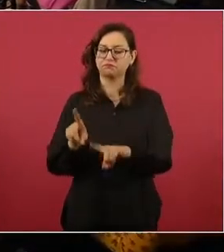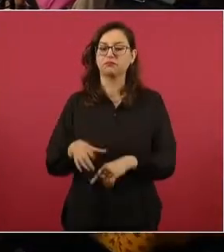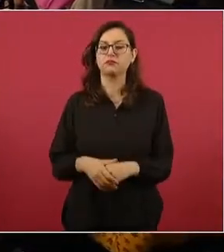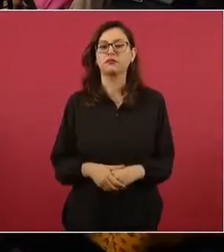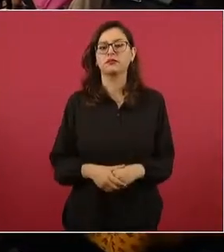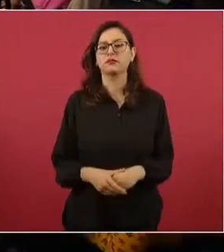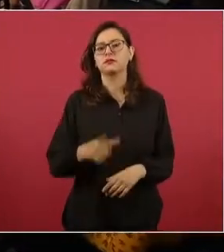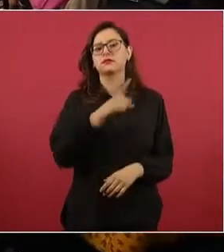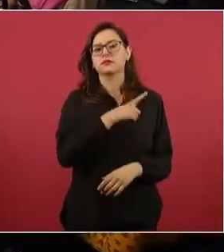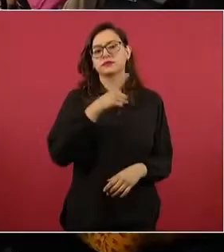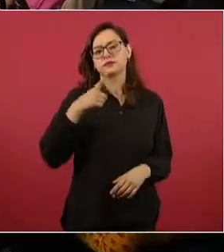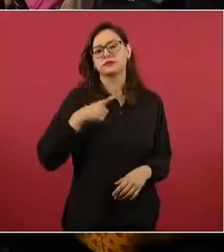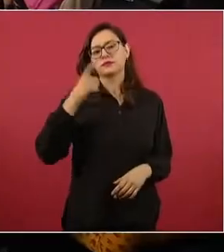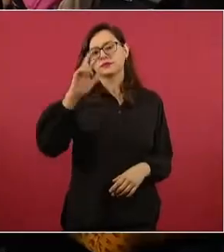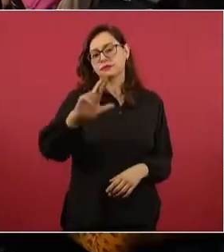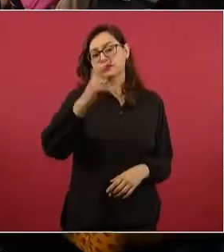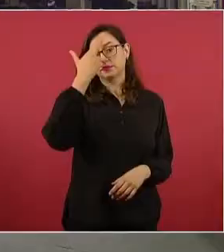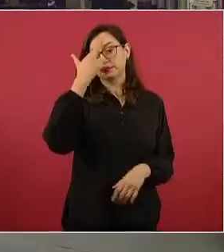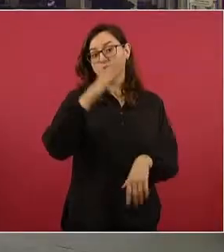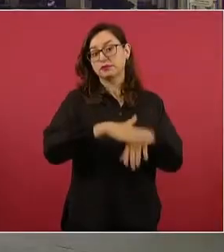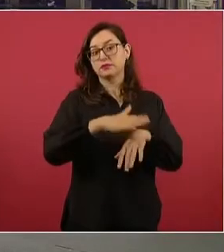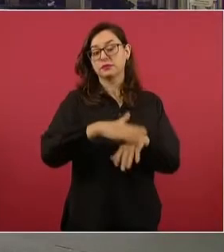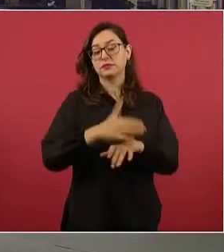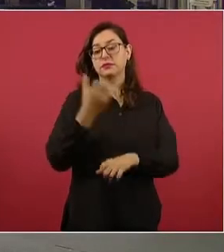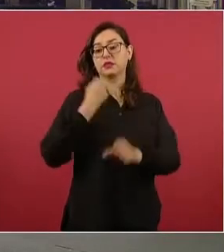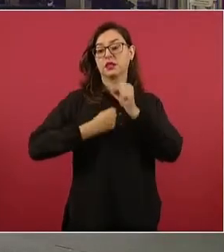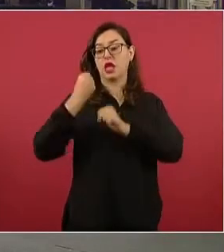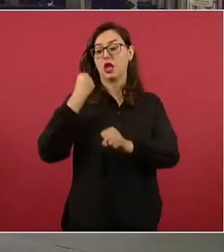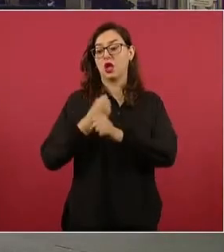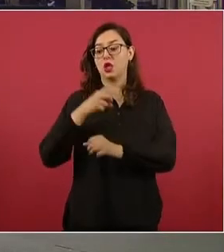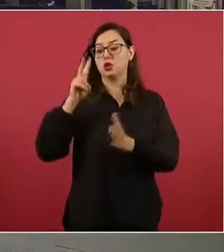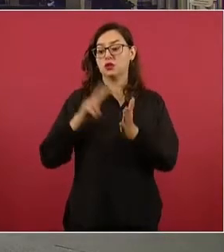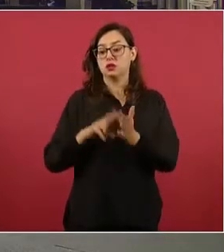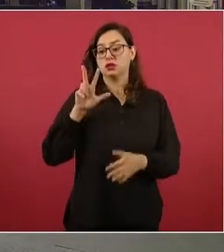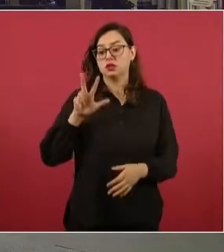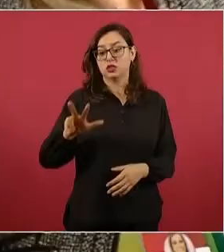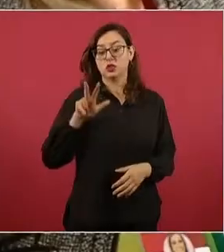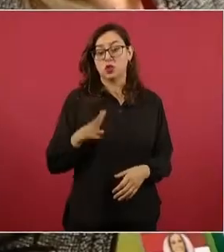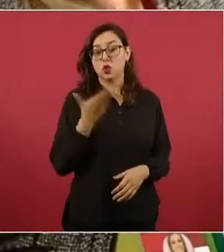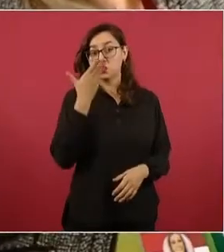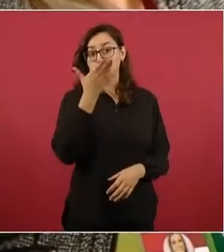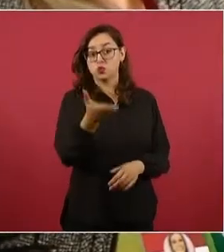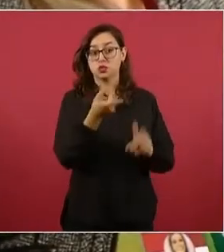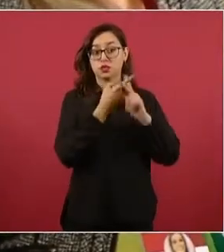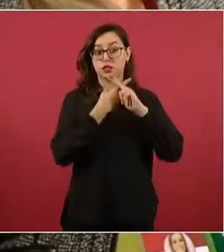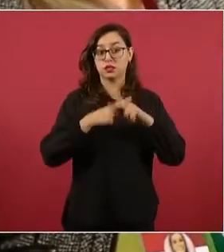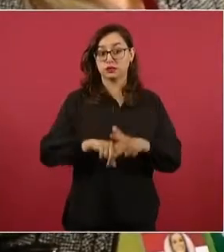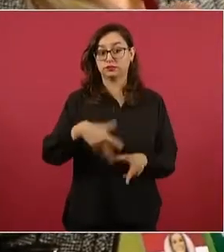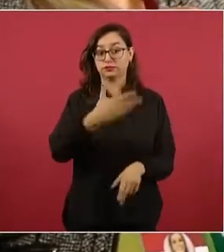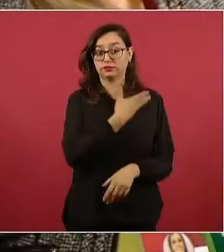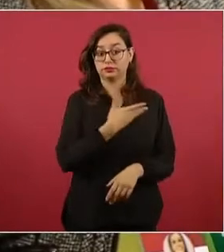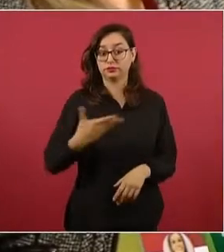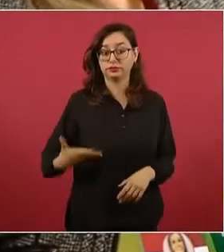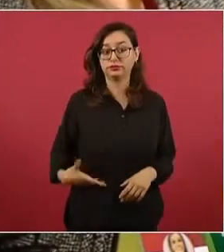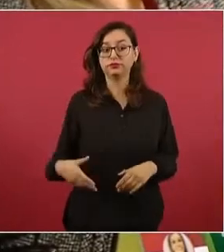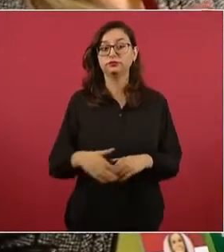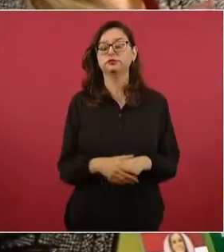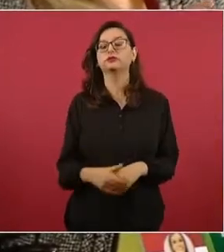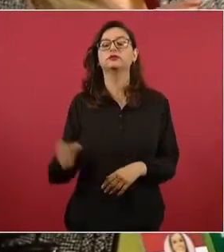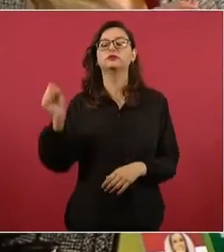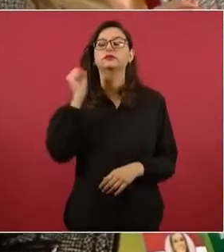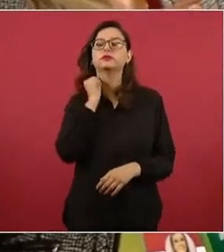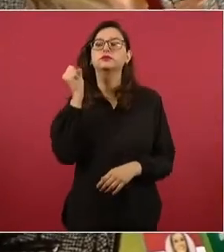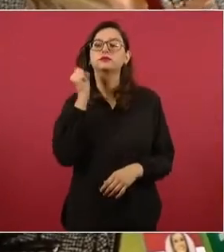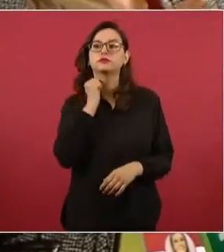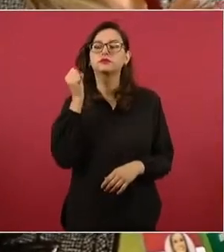que en el 2018, al inicio de su sexenio, se convocaron desde el Senado de la República a la celebración de foros